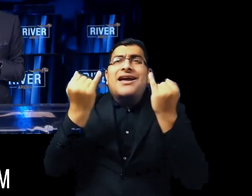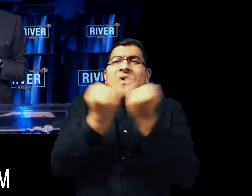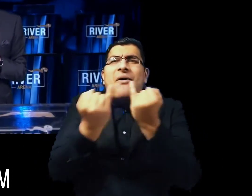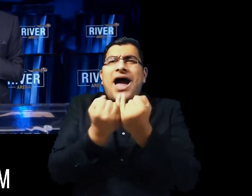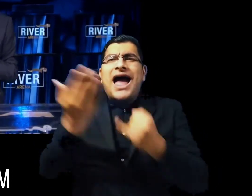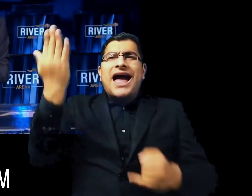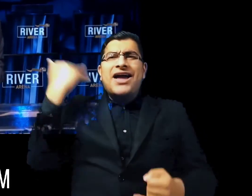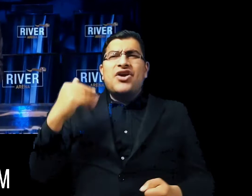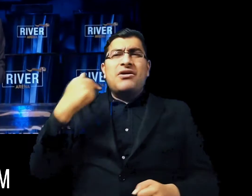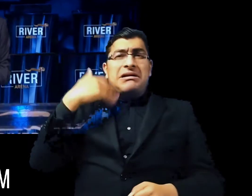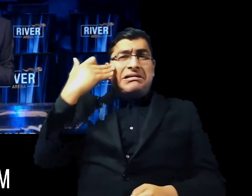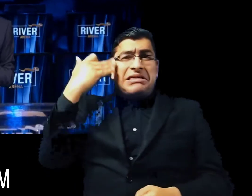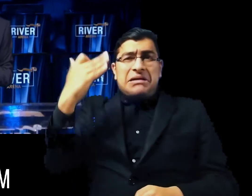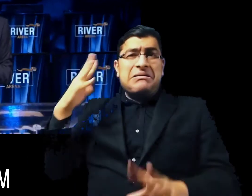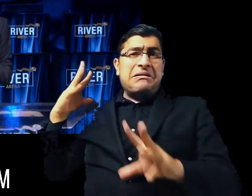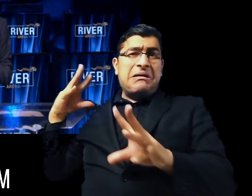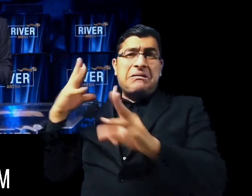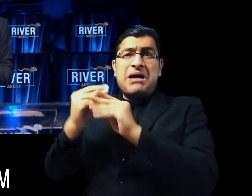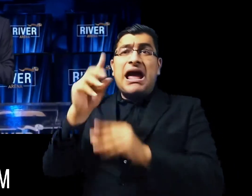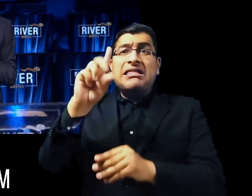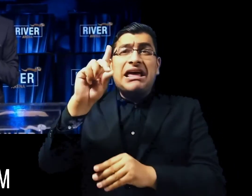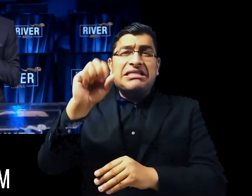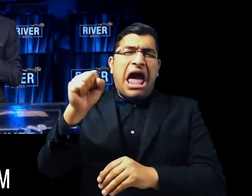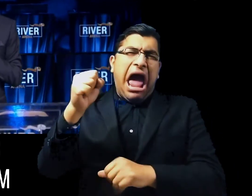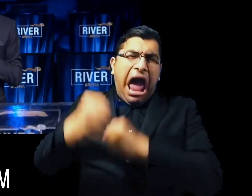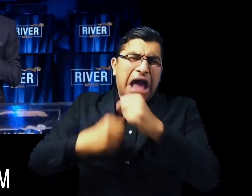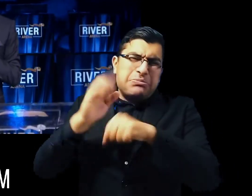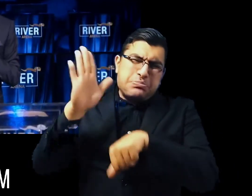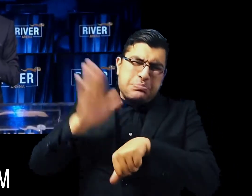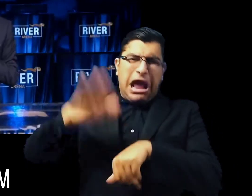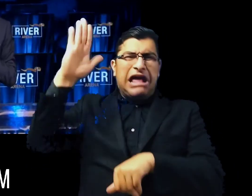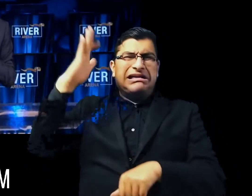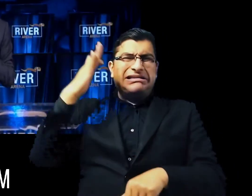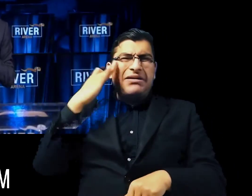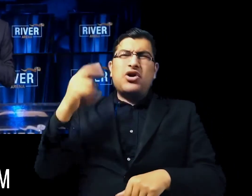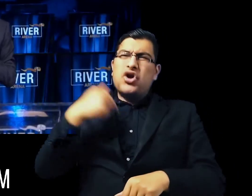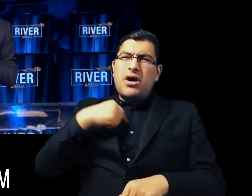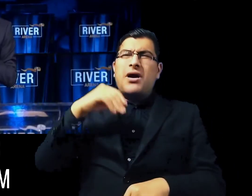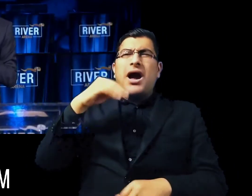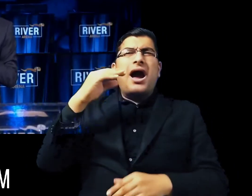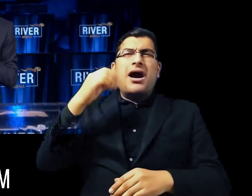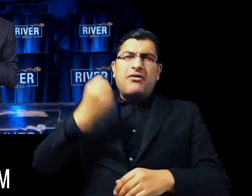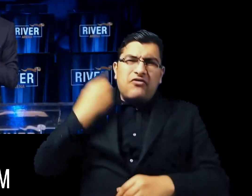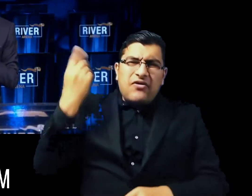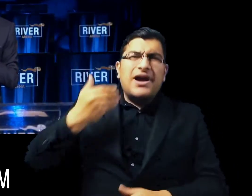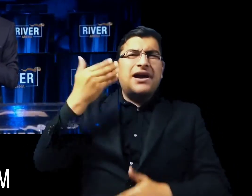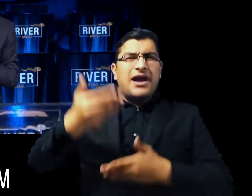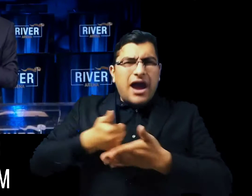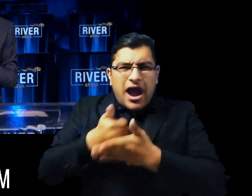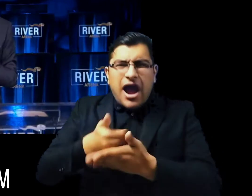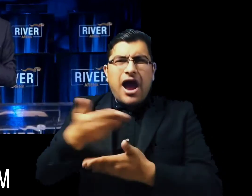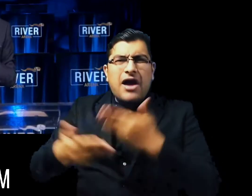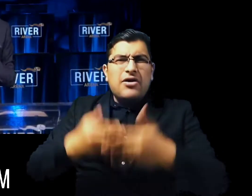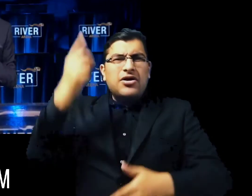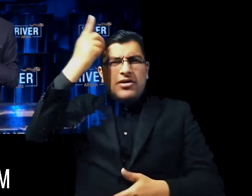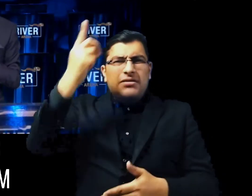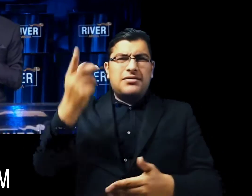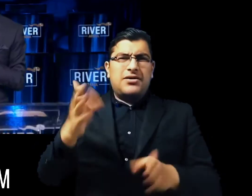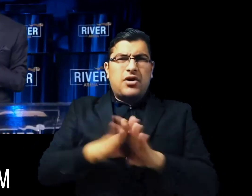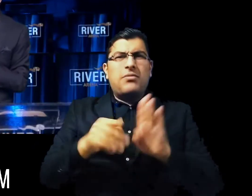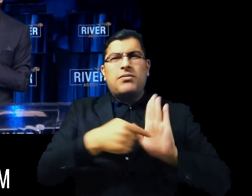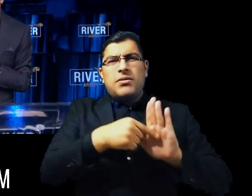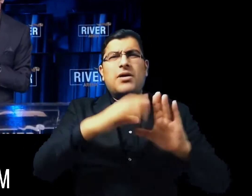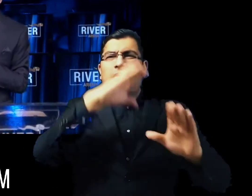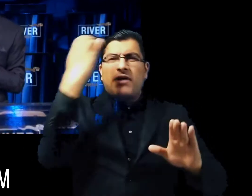Llevo, por providencia de vida, más de 30 y tantos años en el peregrinar cristiano, sirviendo al Señor. Y sin embargo, publicamos fotos a